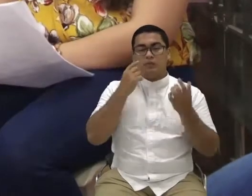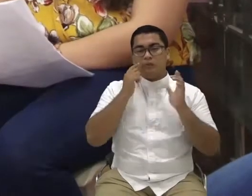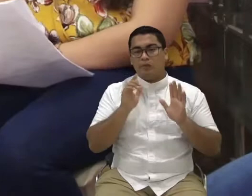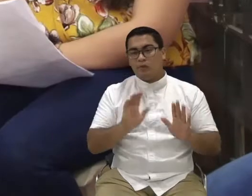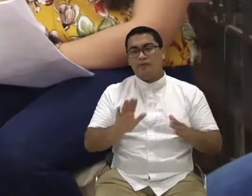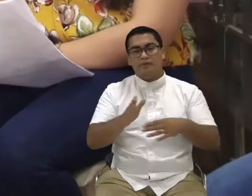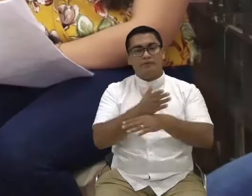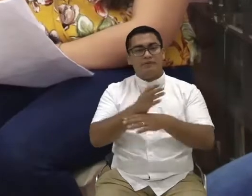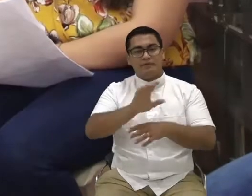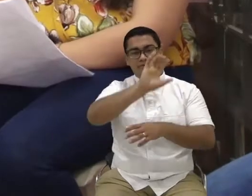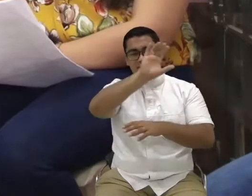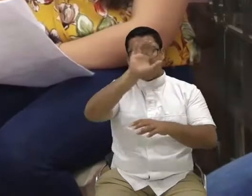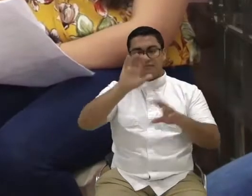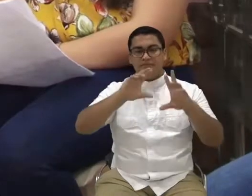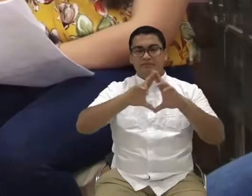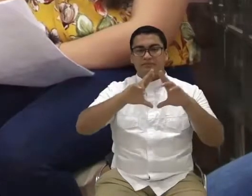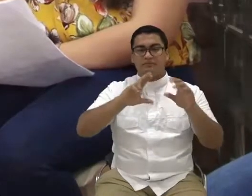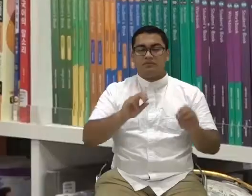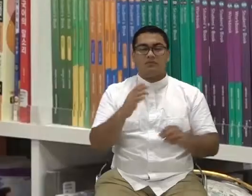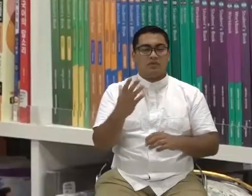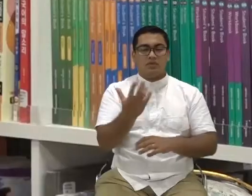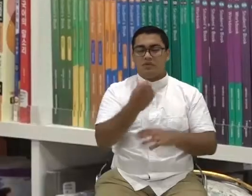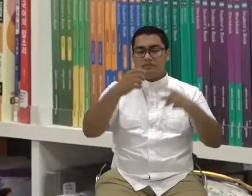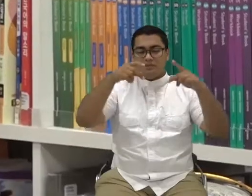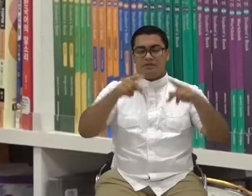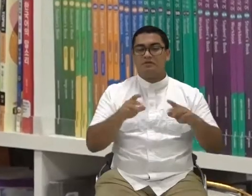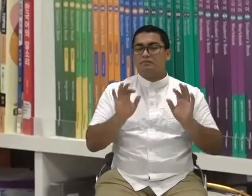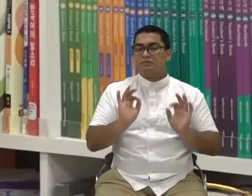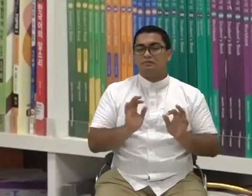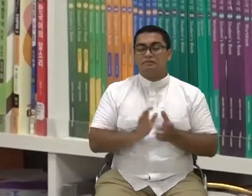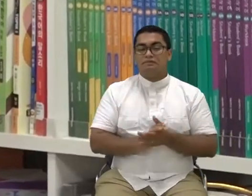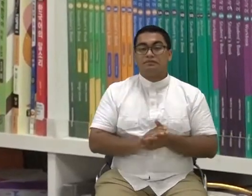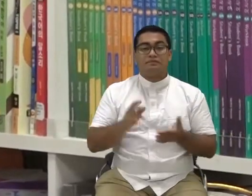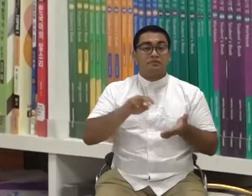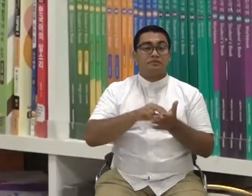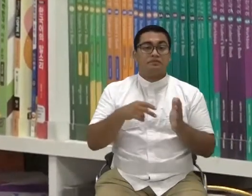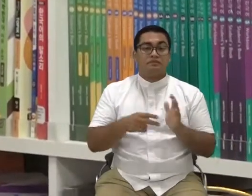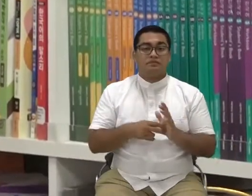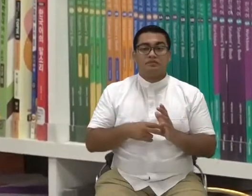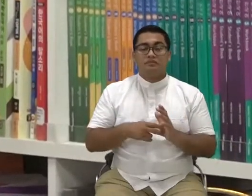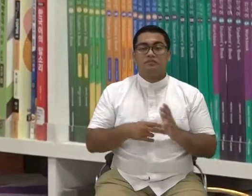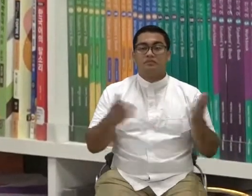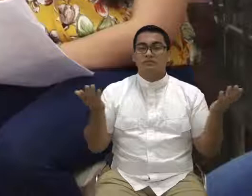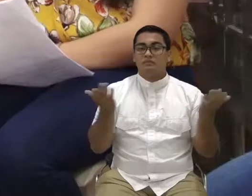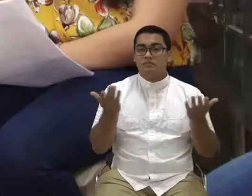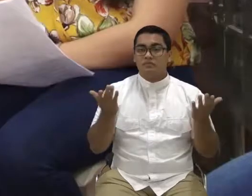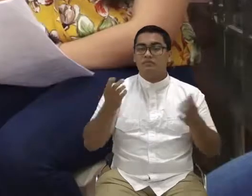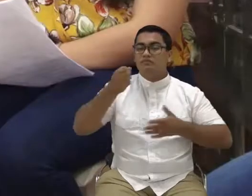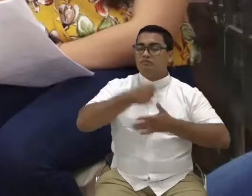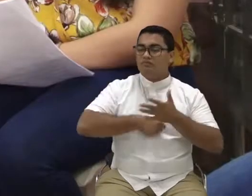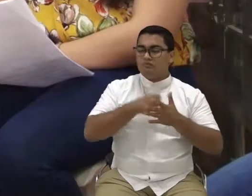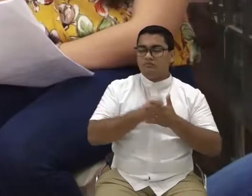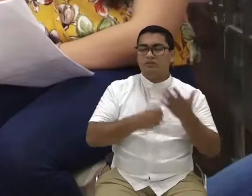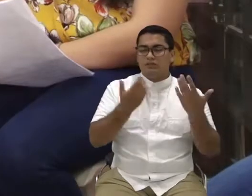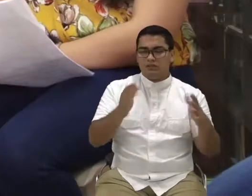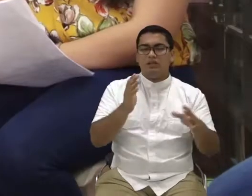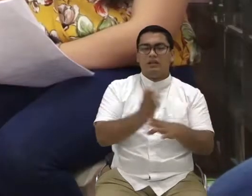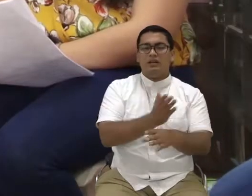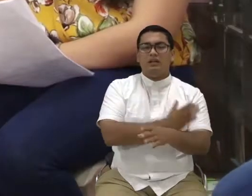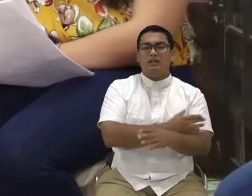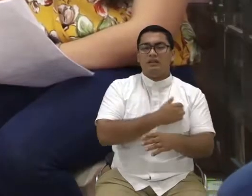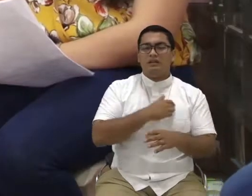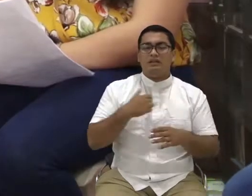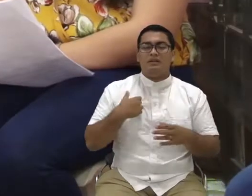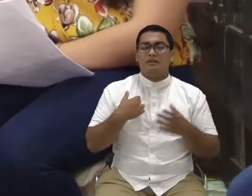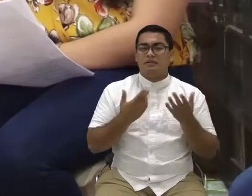seguridad de nuestros territorios, de nuestros protagonistas, es de todos. Entonces, yo creo que es poner esa apuesta en común y seguir fortaleciendo esos esfuerzos que ya se